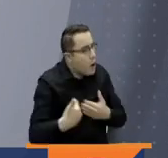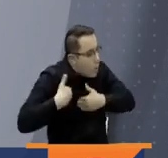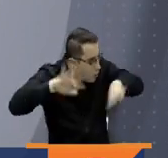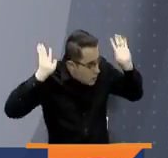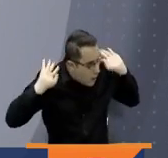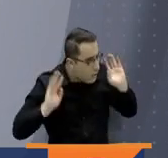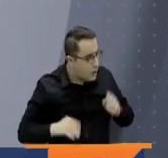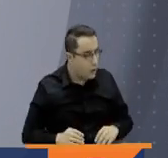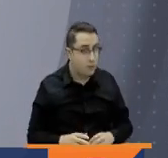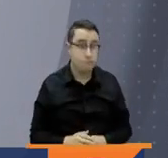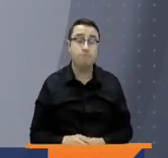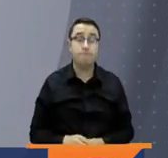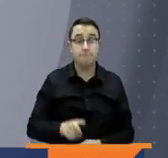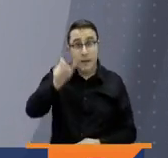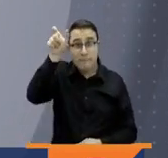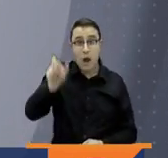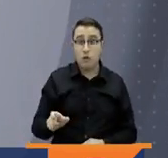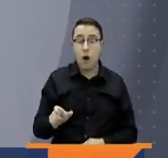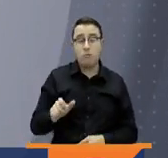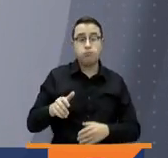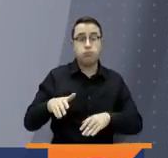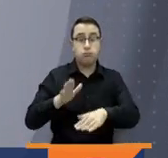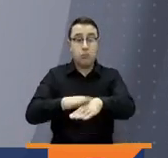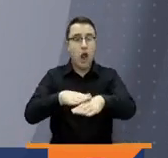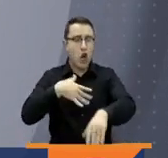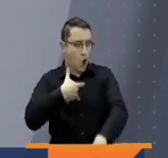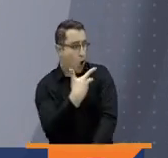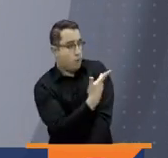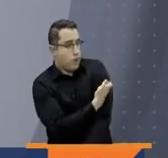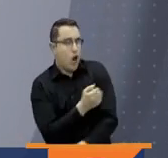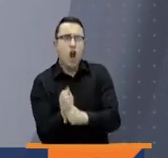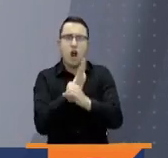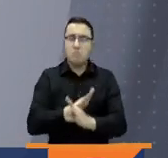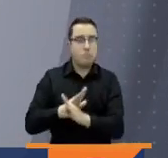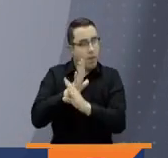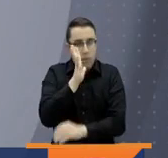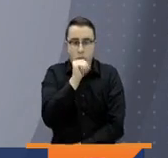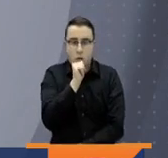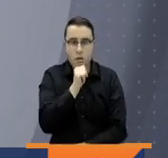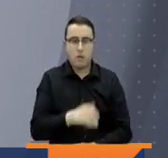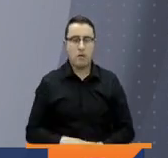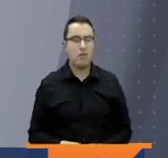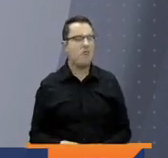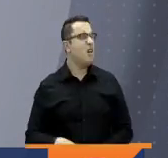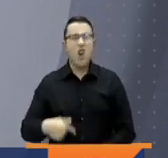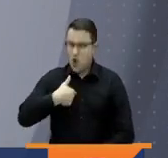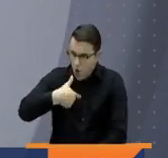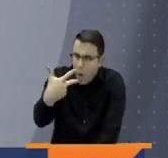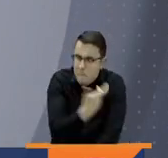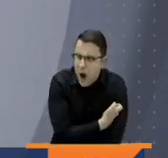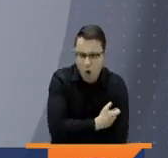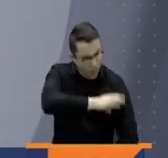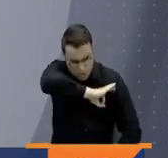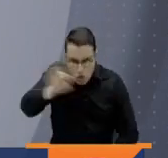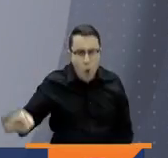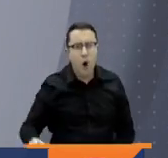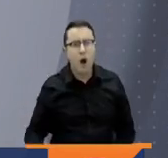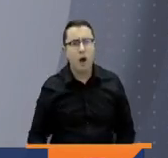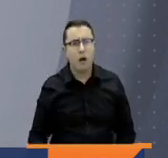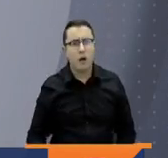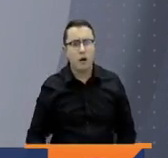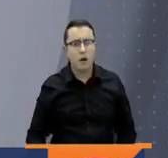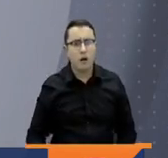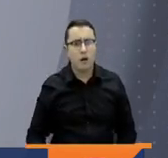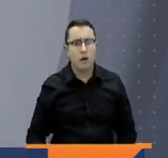El funcionario reconoció que tampoco se ha hecho vacunar contra el COVID-19. Yo no me voy a vacunar ni me voy a vacunar nunca. Listo. Y